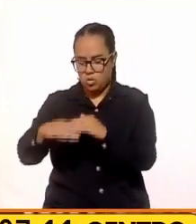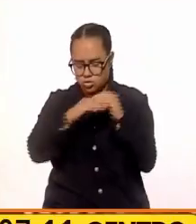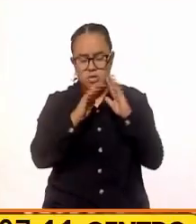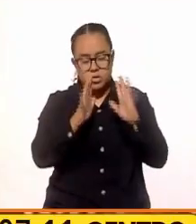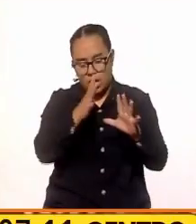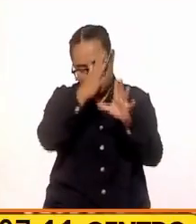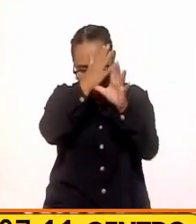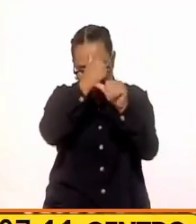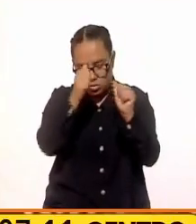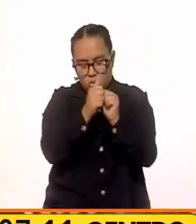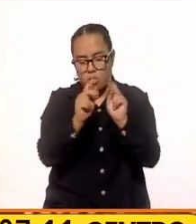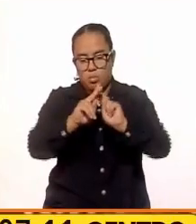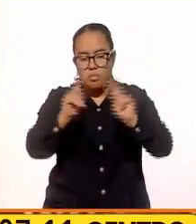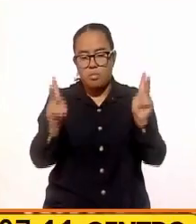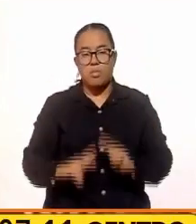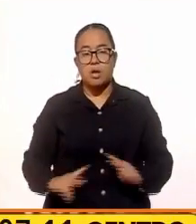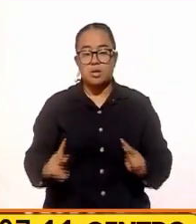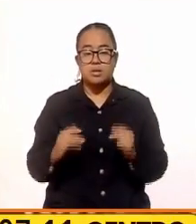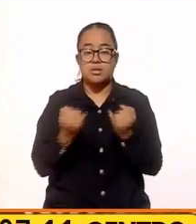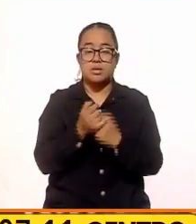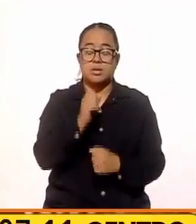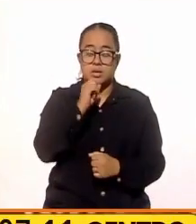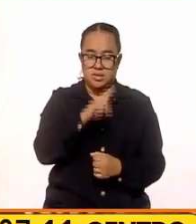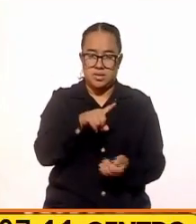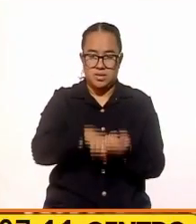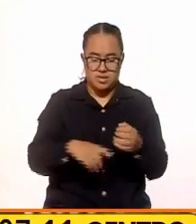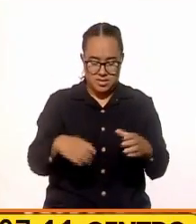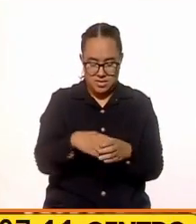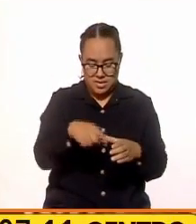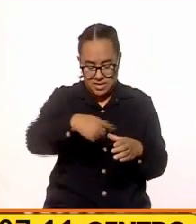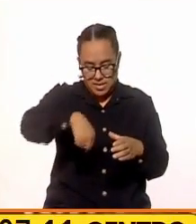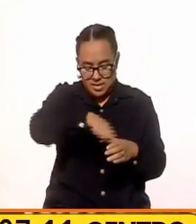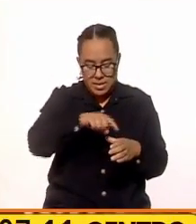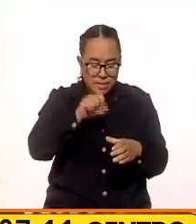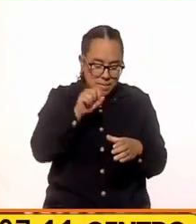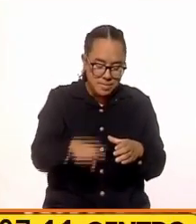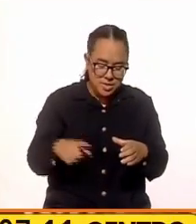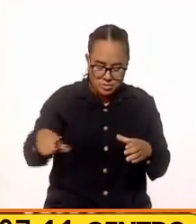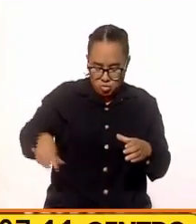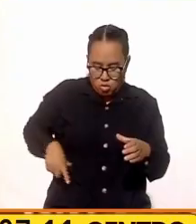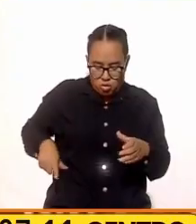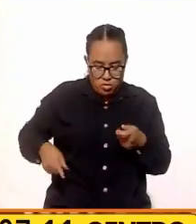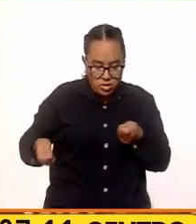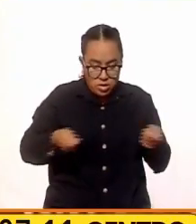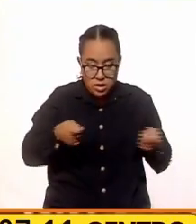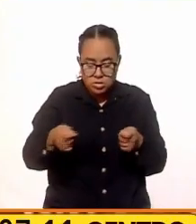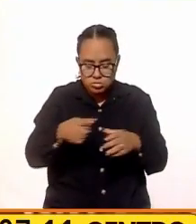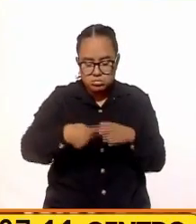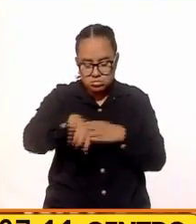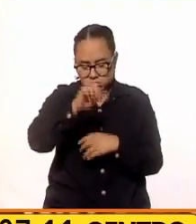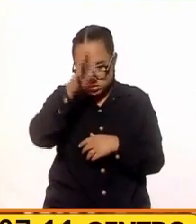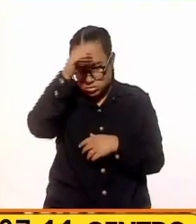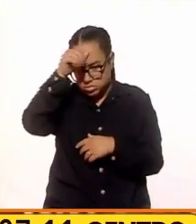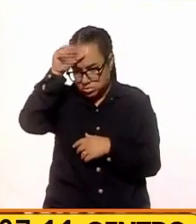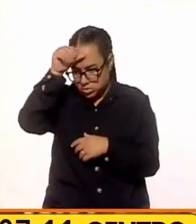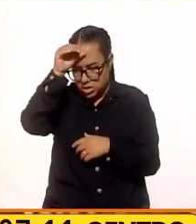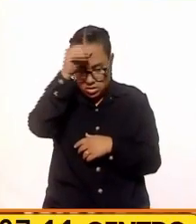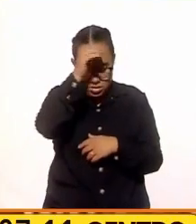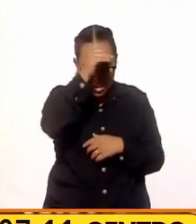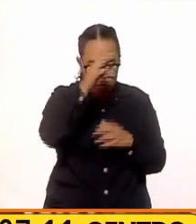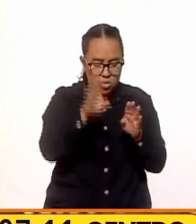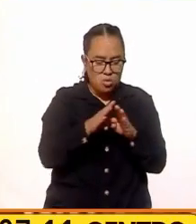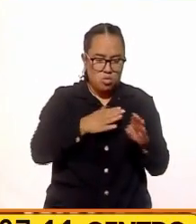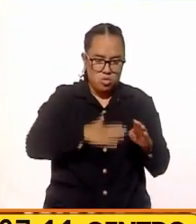pacíficos, incluyendo a los integrantes de esos regímenes con las fuerzas democratizadoras.